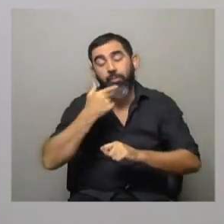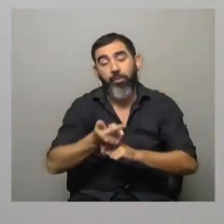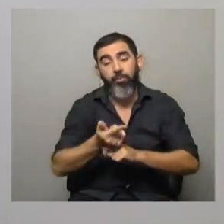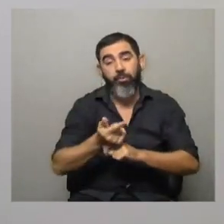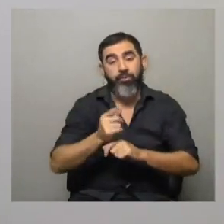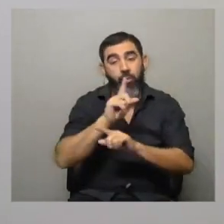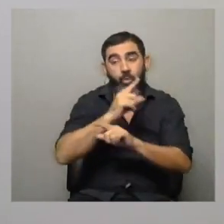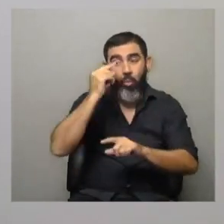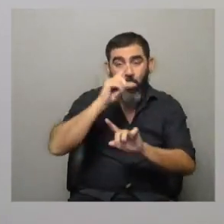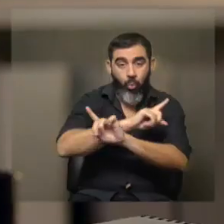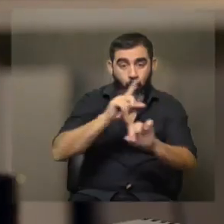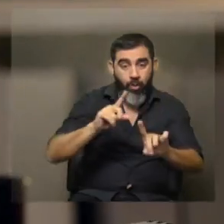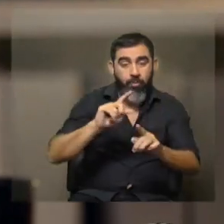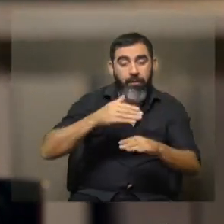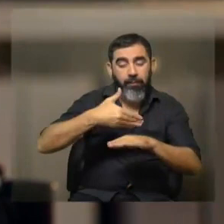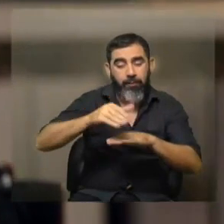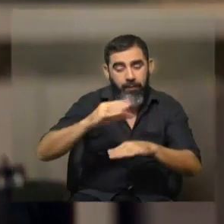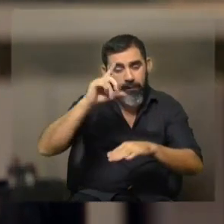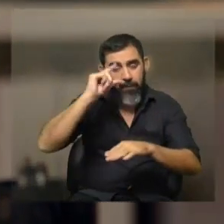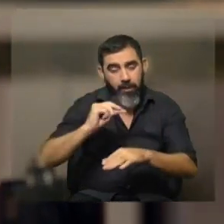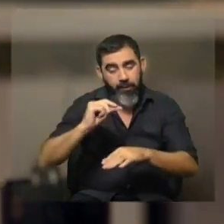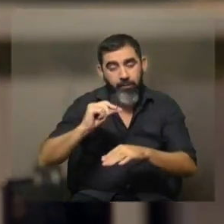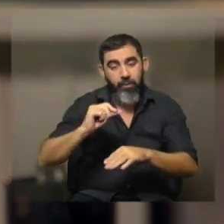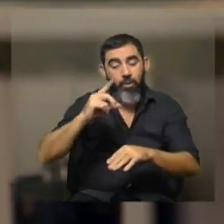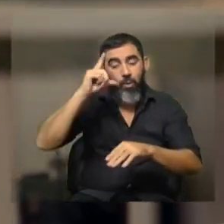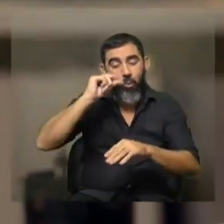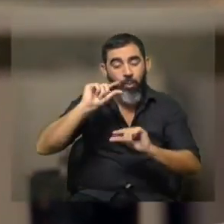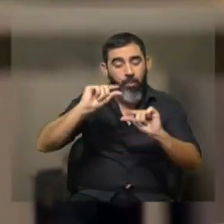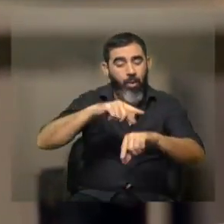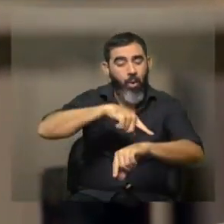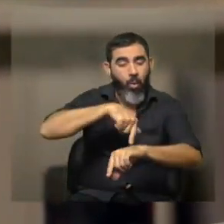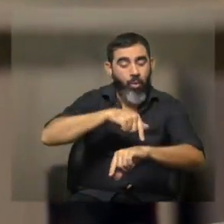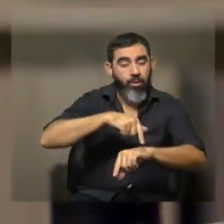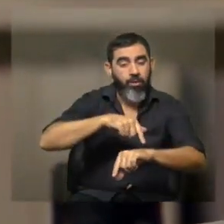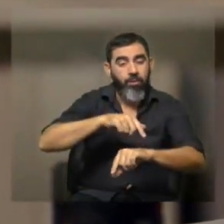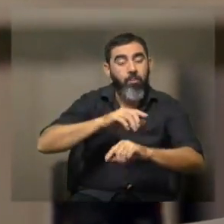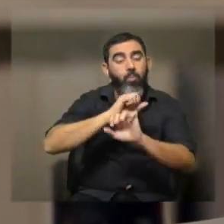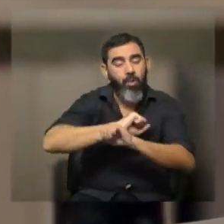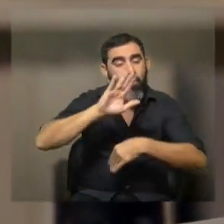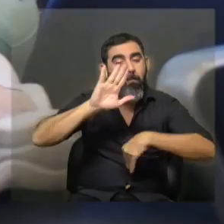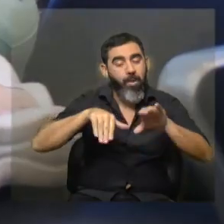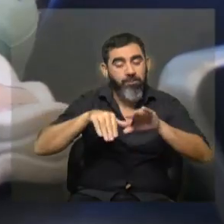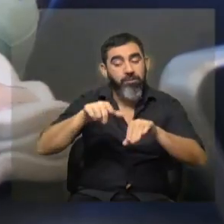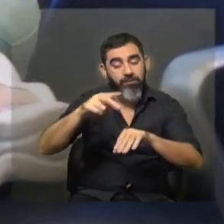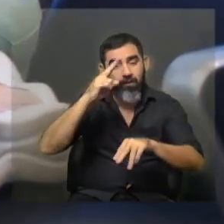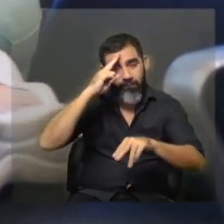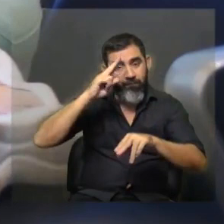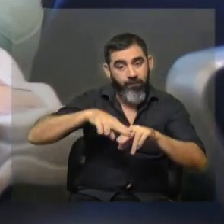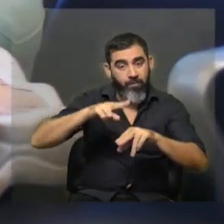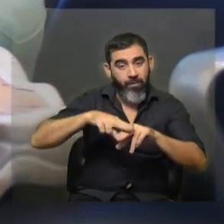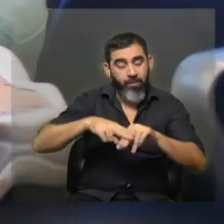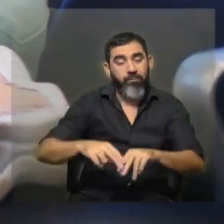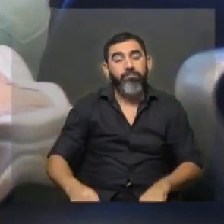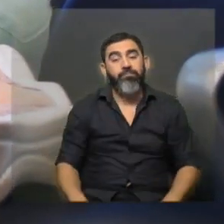privan de sueño, se acuestan demasiado tarde, varias noches, duermen menos, eso hace que sean más propensos a presentar estas parasomnias